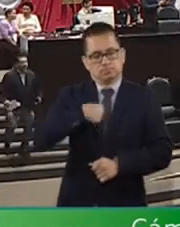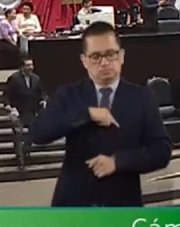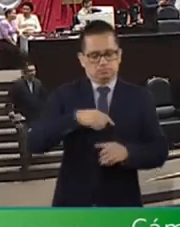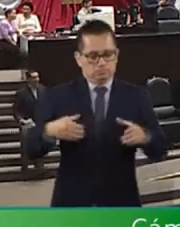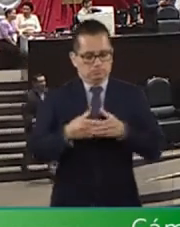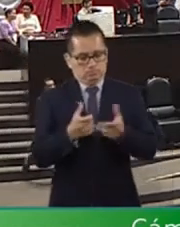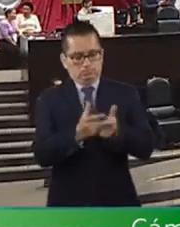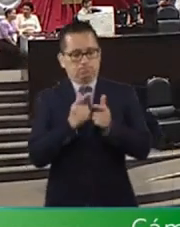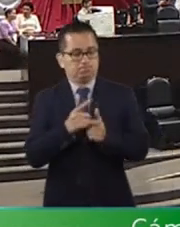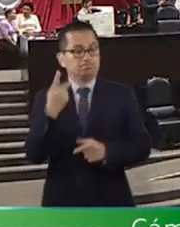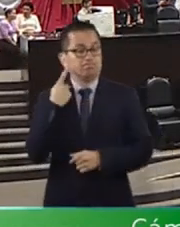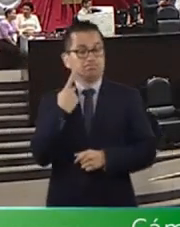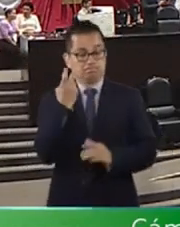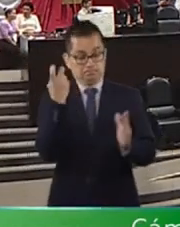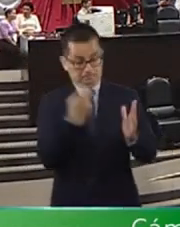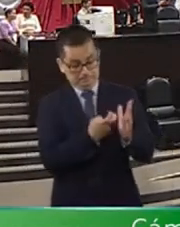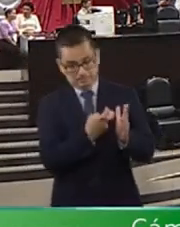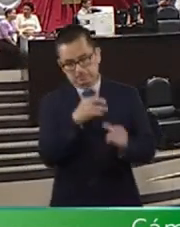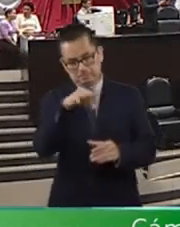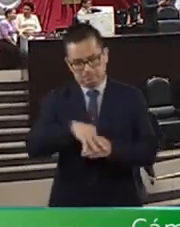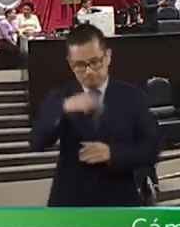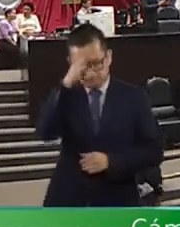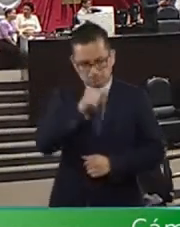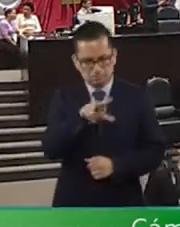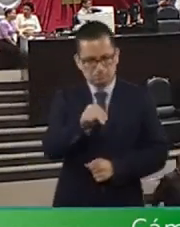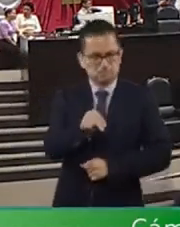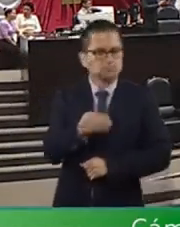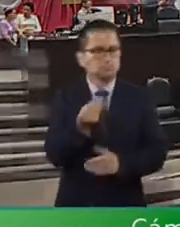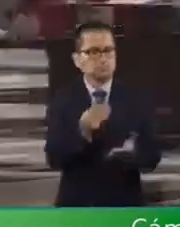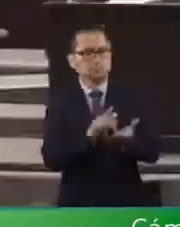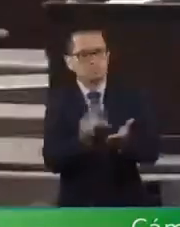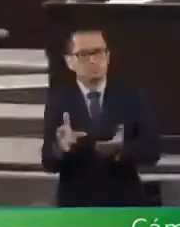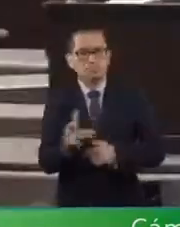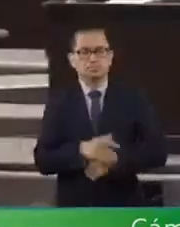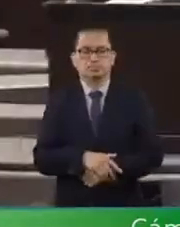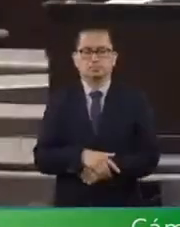votaremos en contra de este dictamen. Muchas gracias. Muchas gracias.